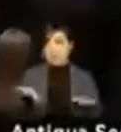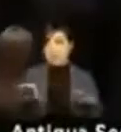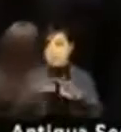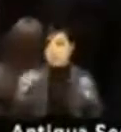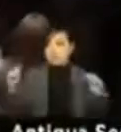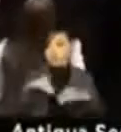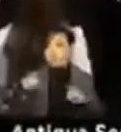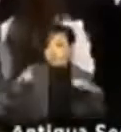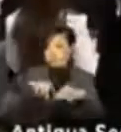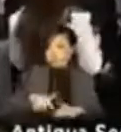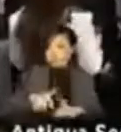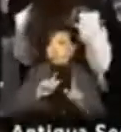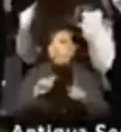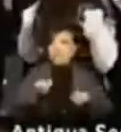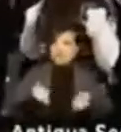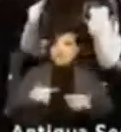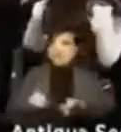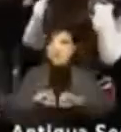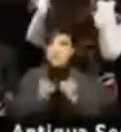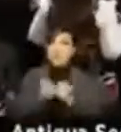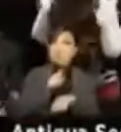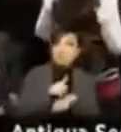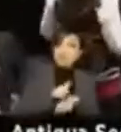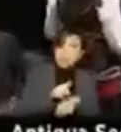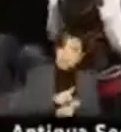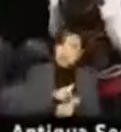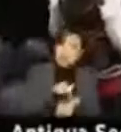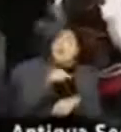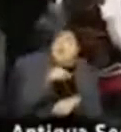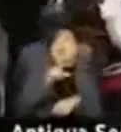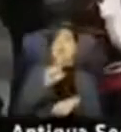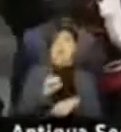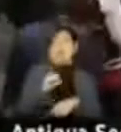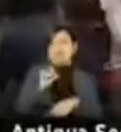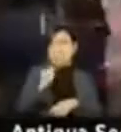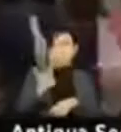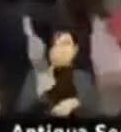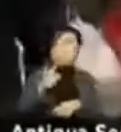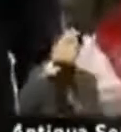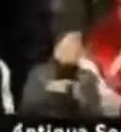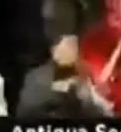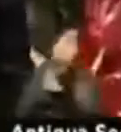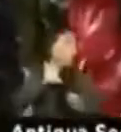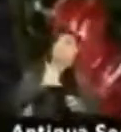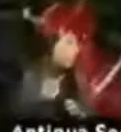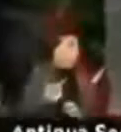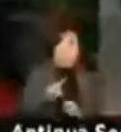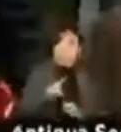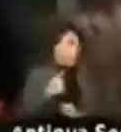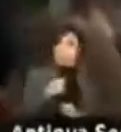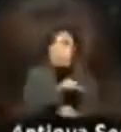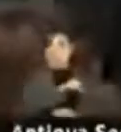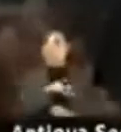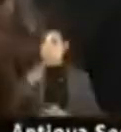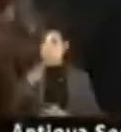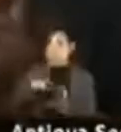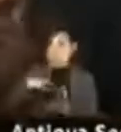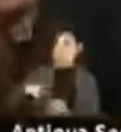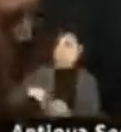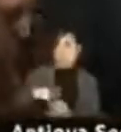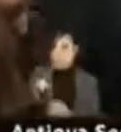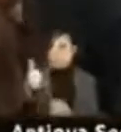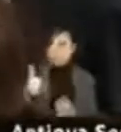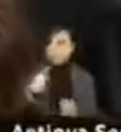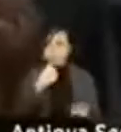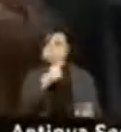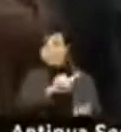de 9 años que tiene 8 metros de altura. Es decir, esto quiere decir que sí tiene problemas de crecimiento. Porque además